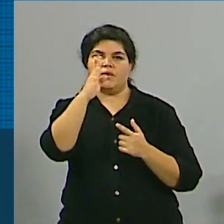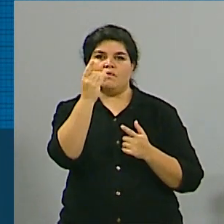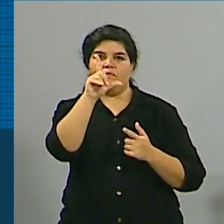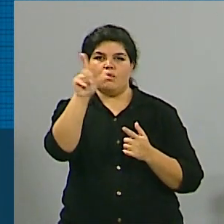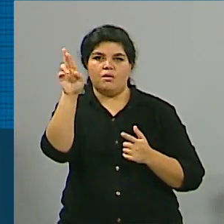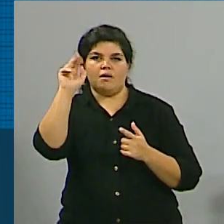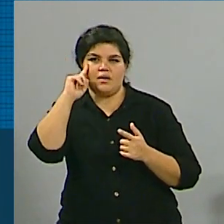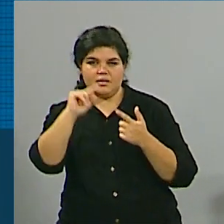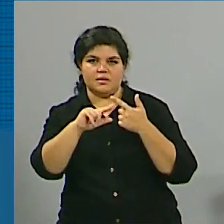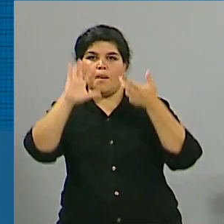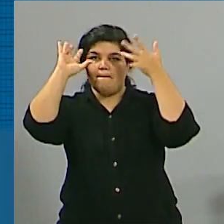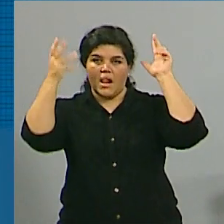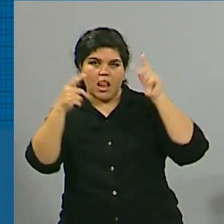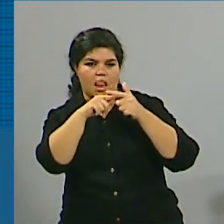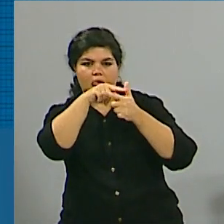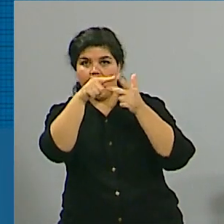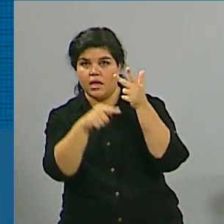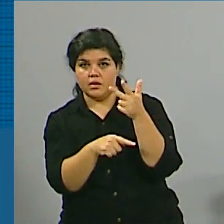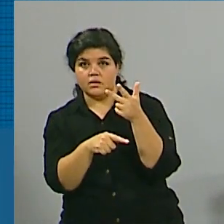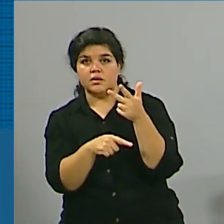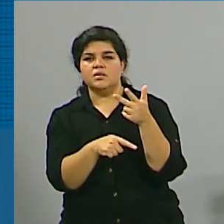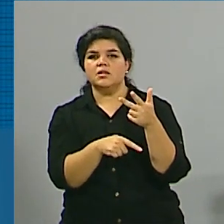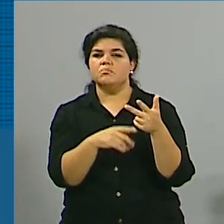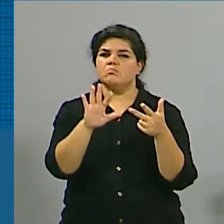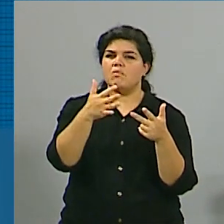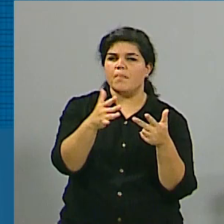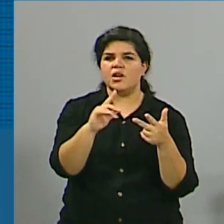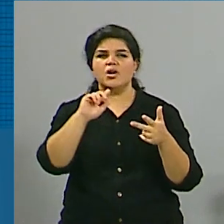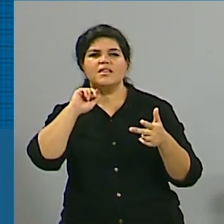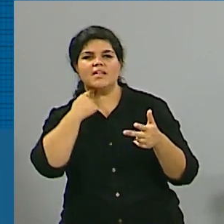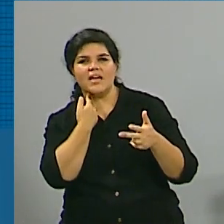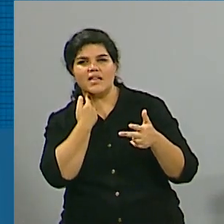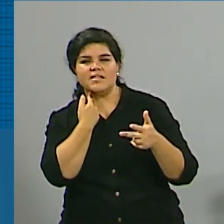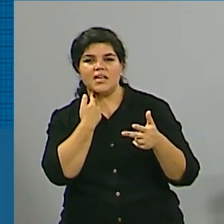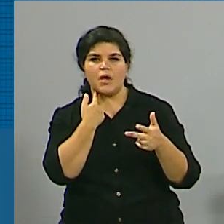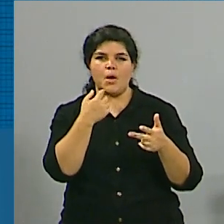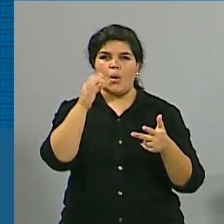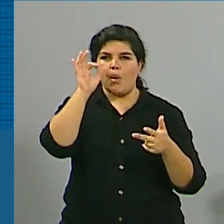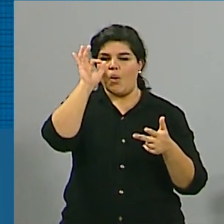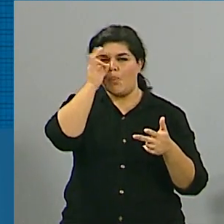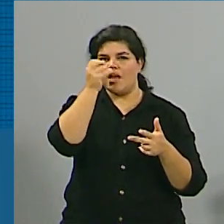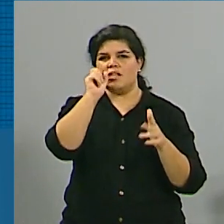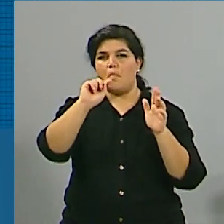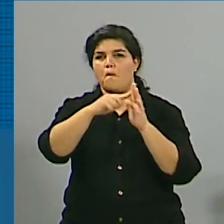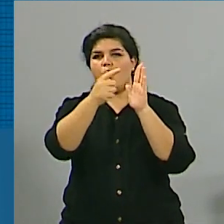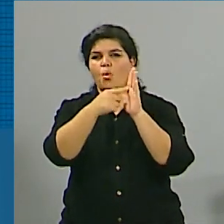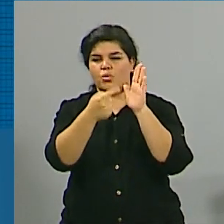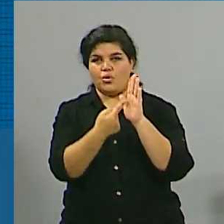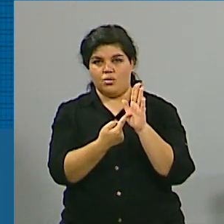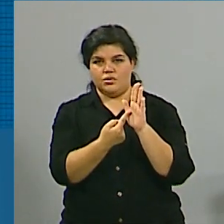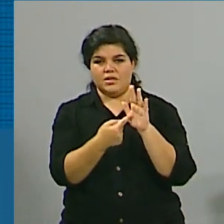tienen aproximadamente entre 13 y 20 puntos de diferencial negativo de su imagen negativa.